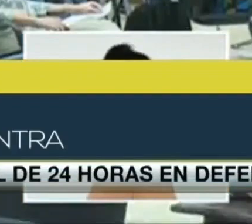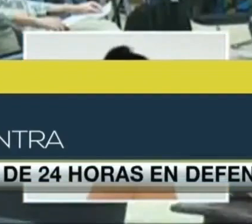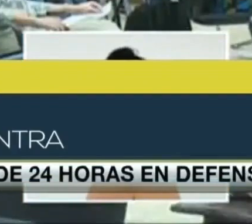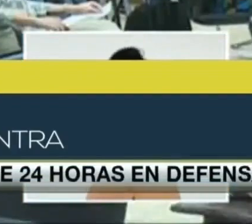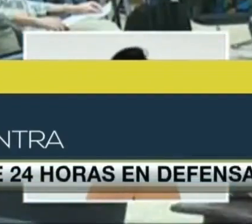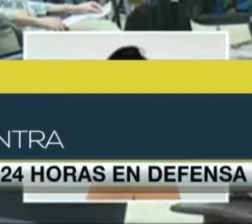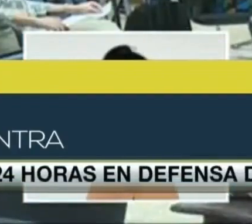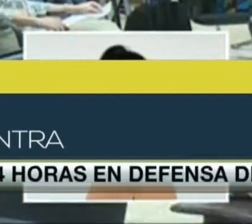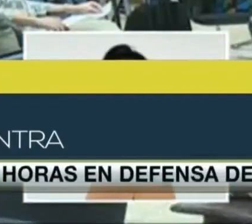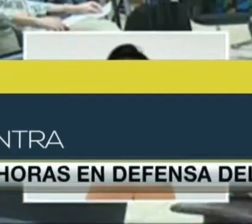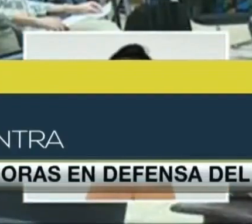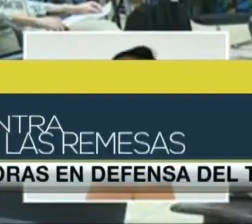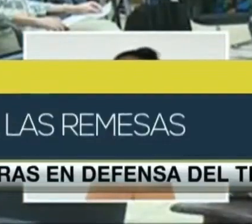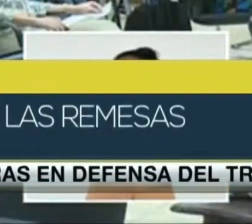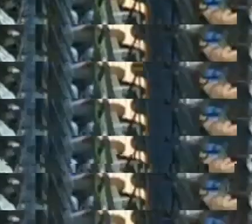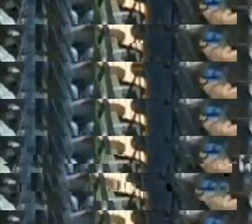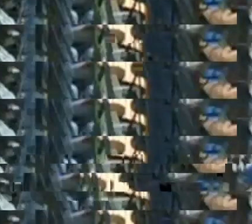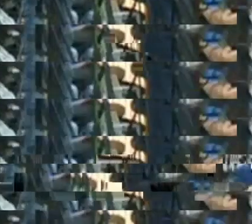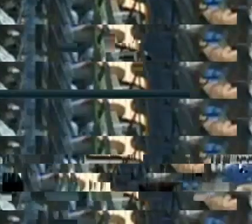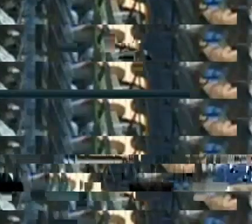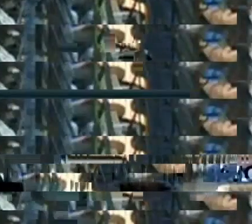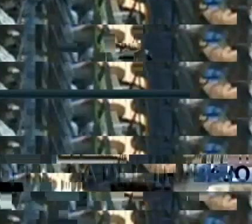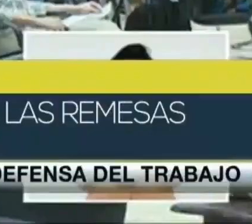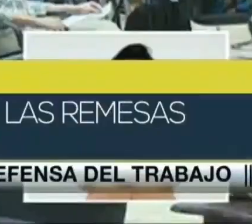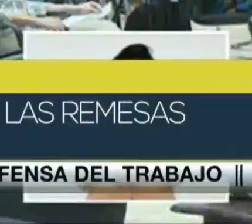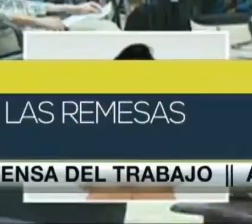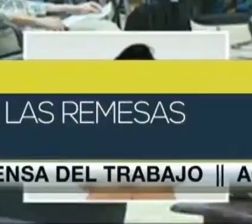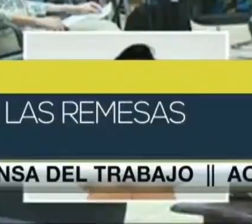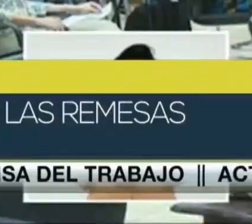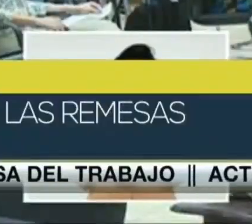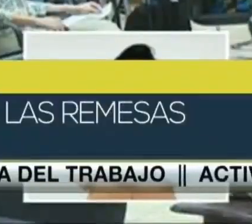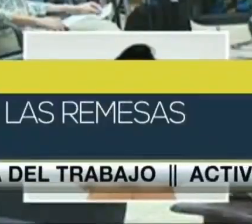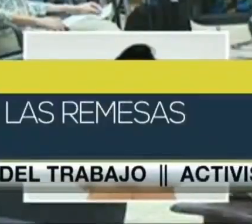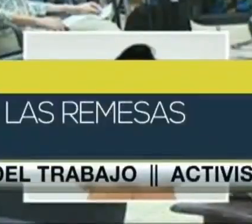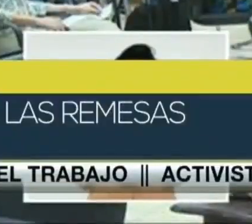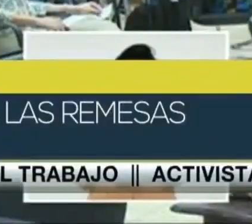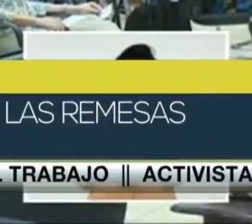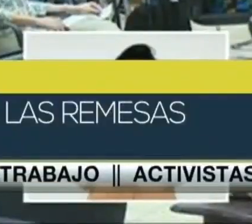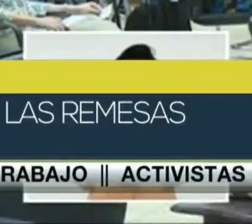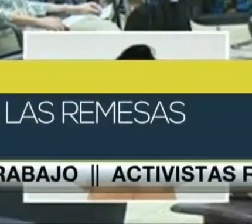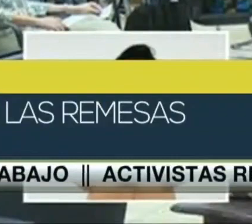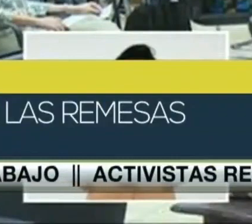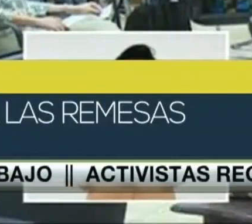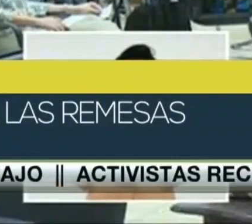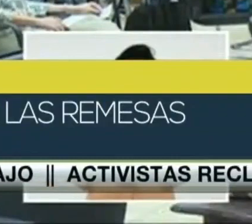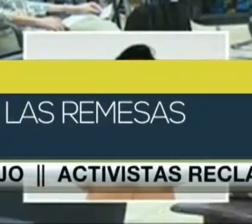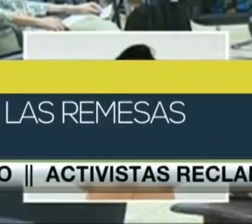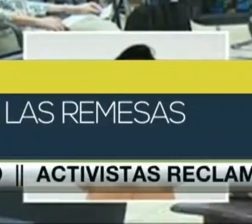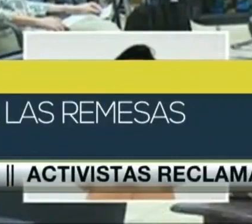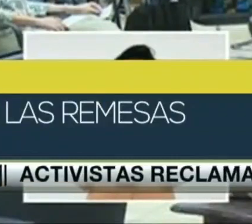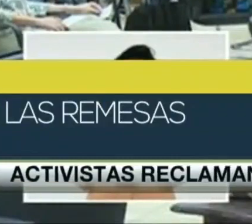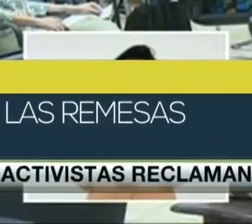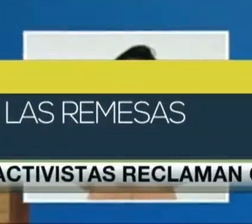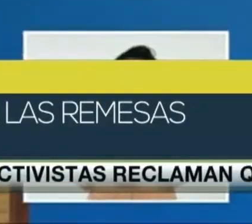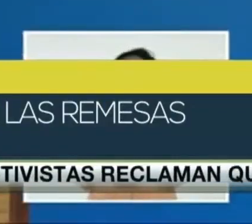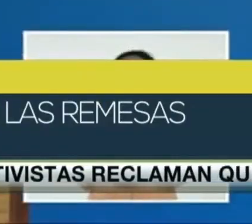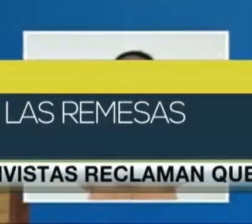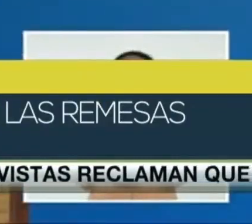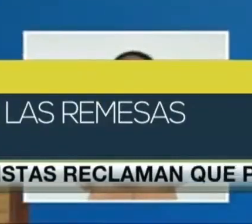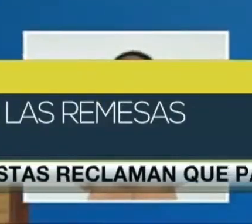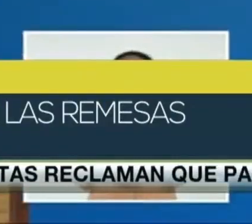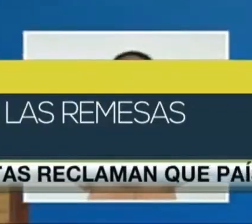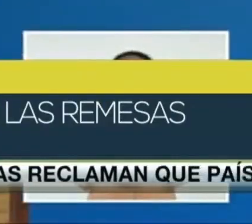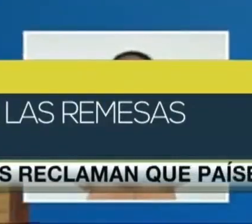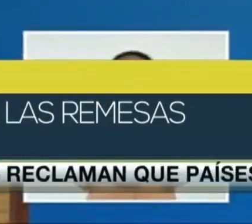supinamente y calumnian. De manera que invito al gobierno de los Estados